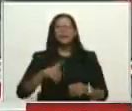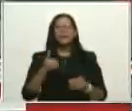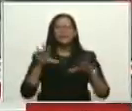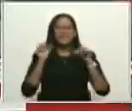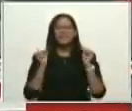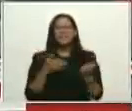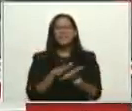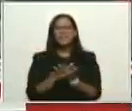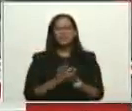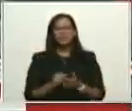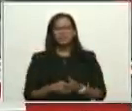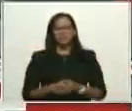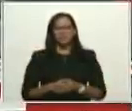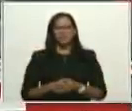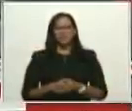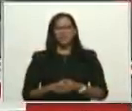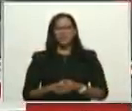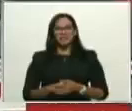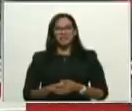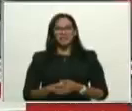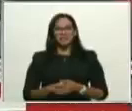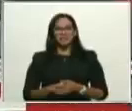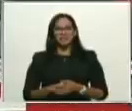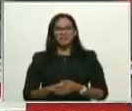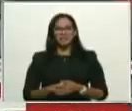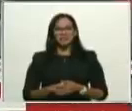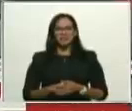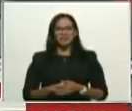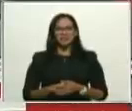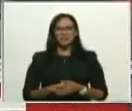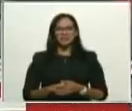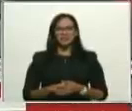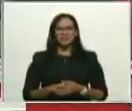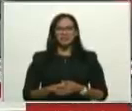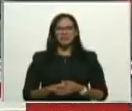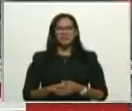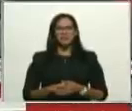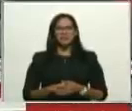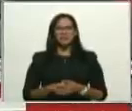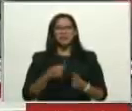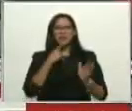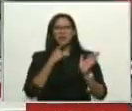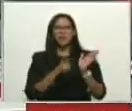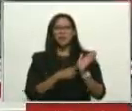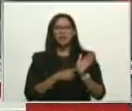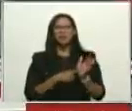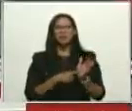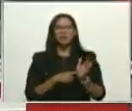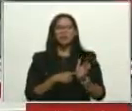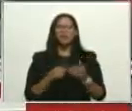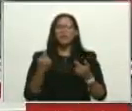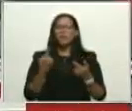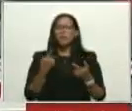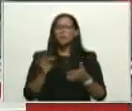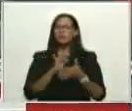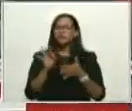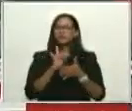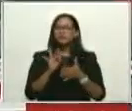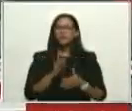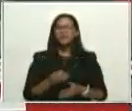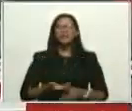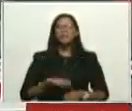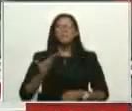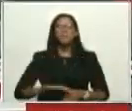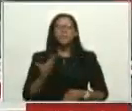qué pasó en esa coyuntura. Ha cumplido un papel estelar, de verdad, el